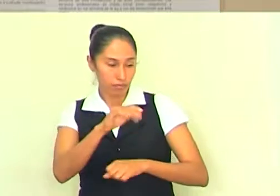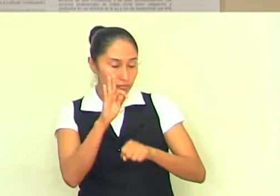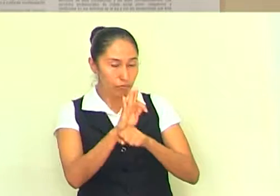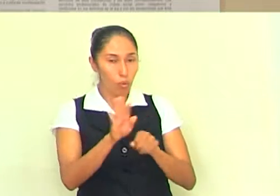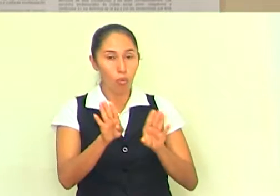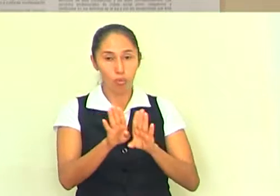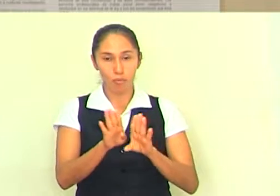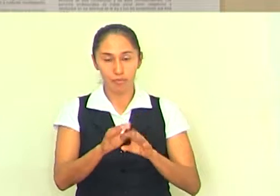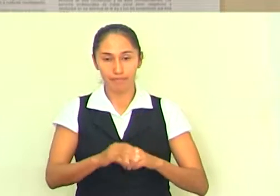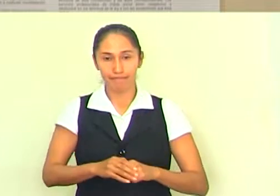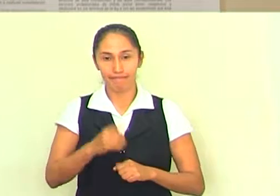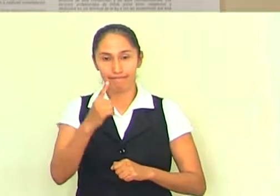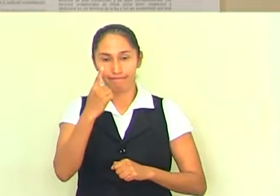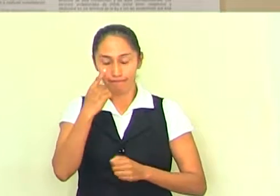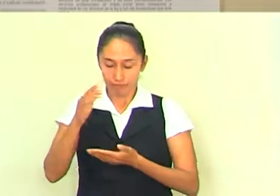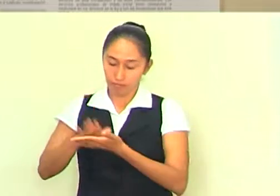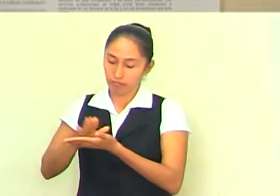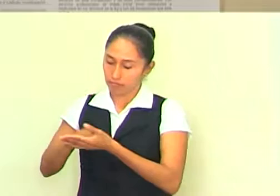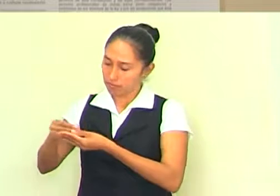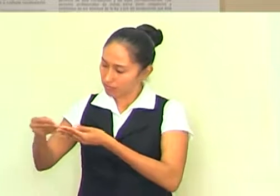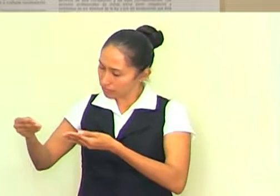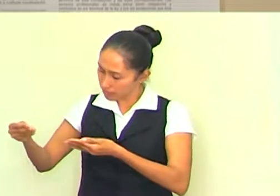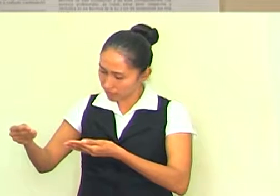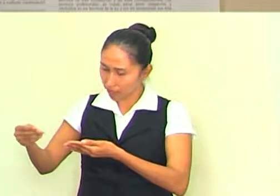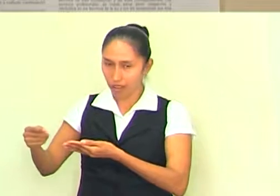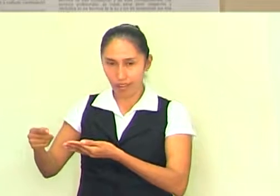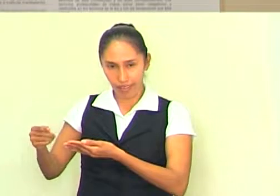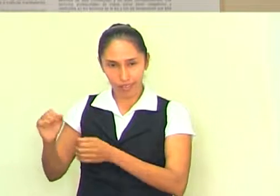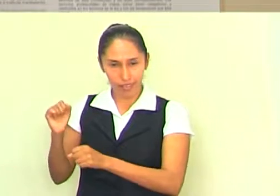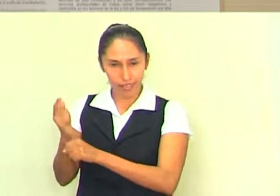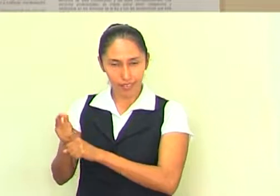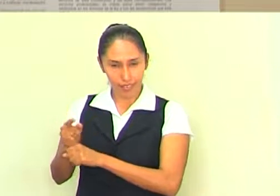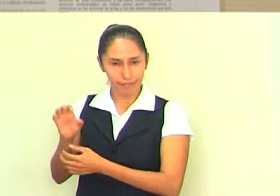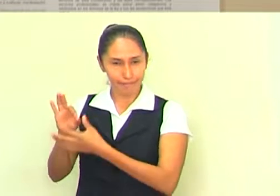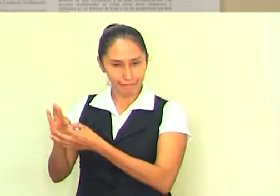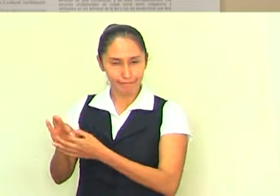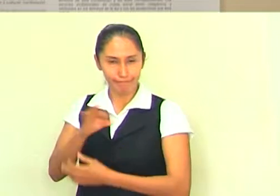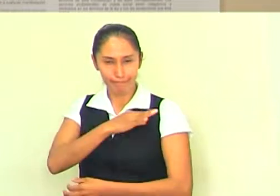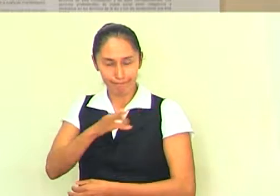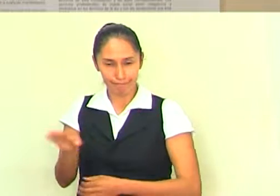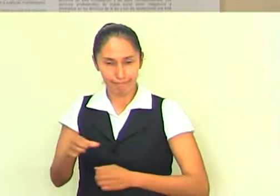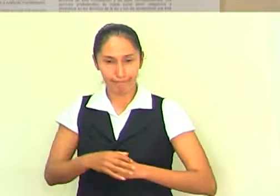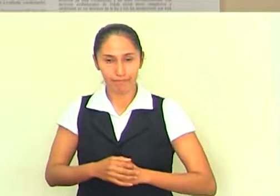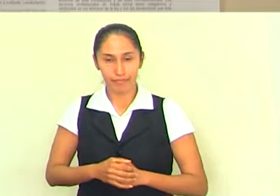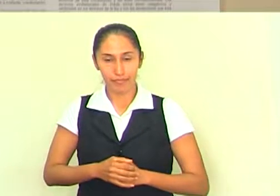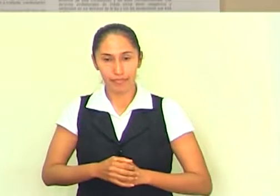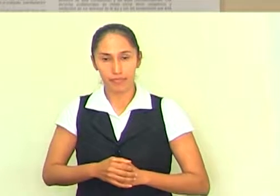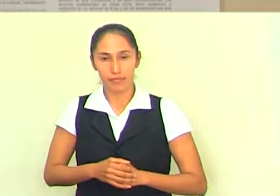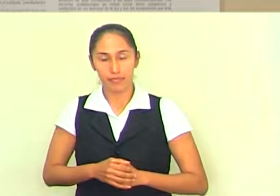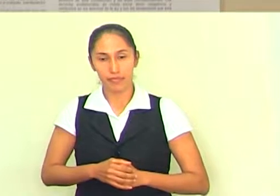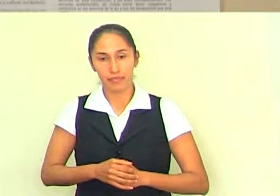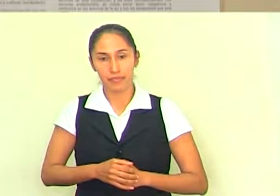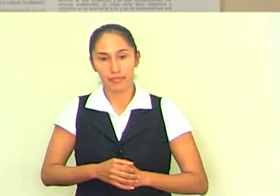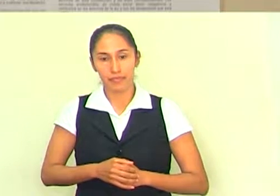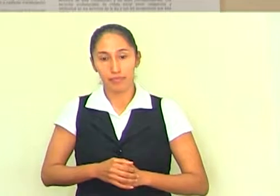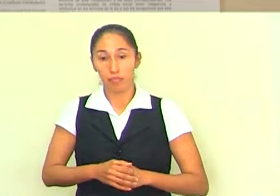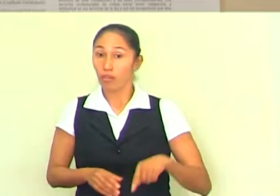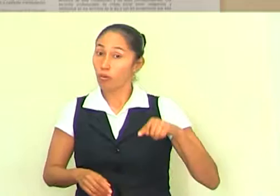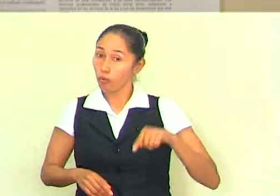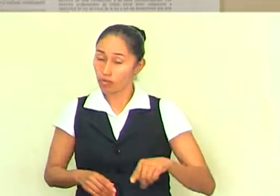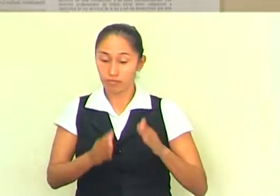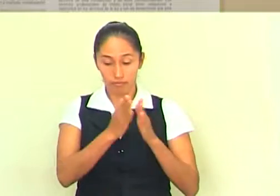en cada uno de los documentos, así como en estos que hoy vamos a hacer un esfuerzo